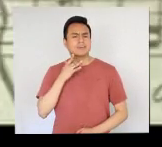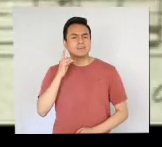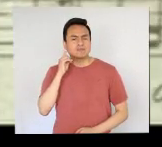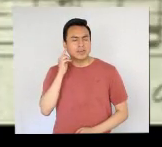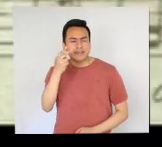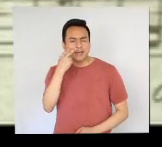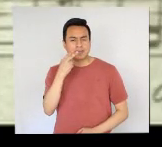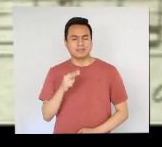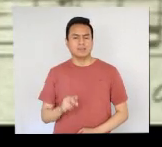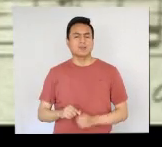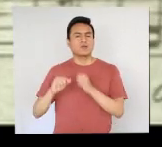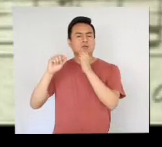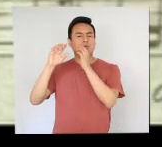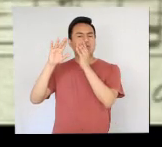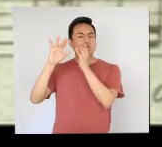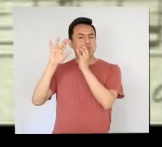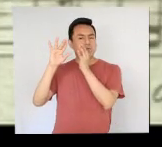¿Qué es lo que suena?